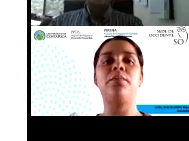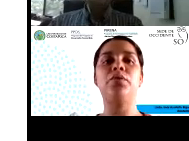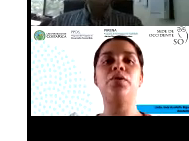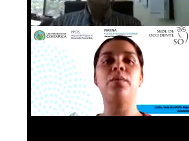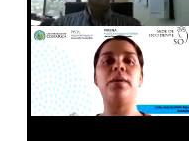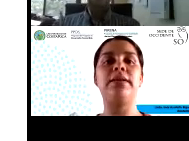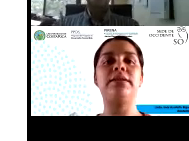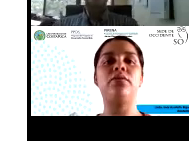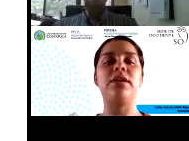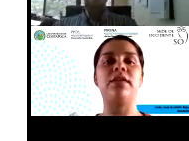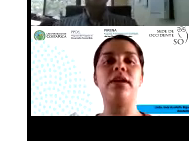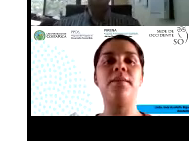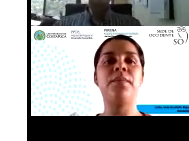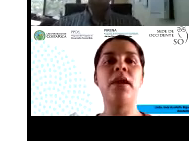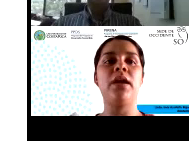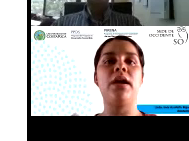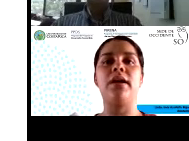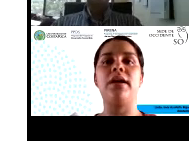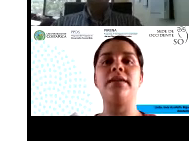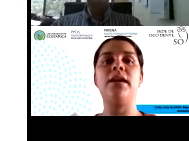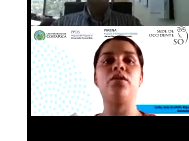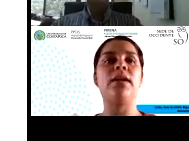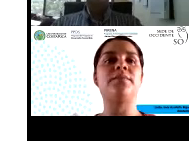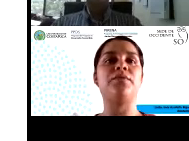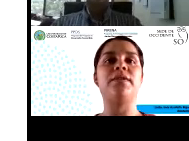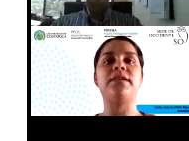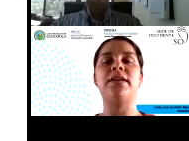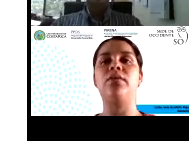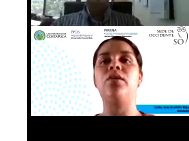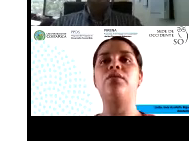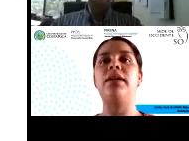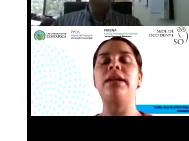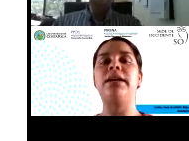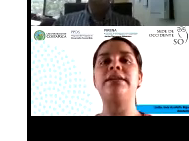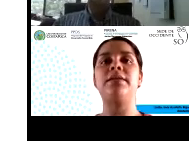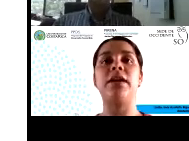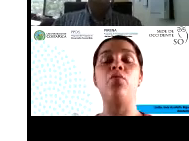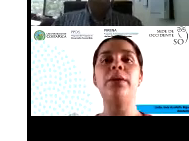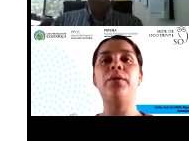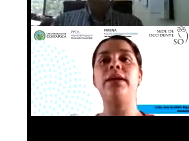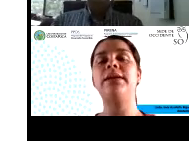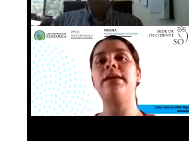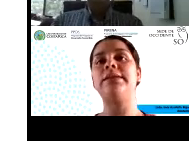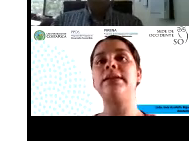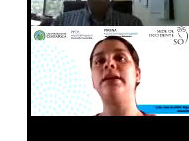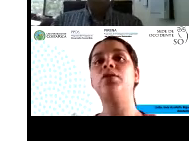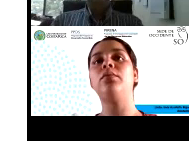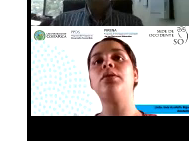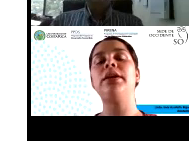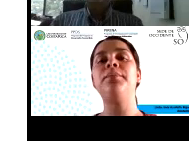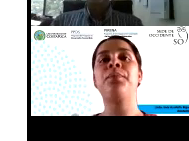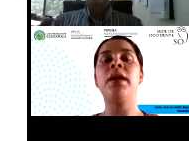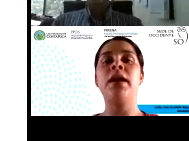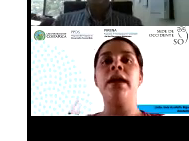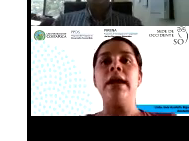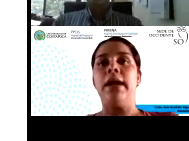tercer simposio de primates de Costa Rica. Agradecerle a todas las personas que se han logrado conectar a esta segunda ponencia de este quinto